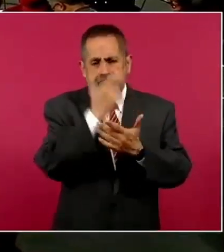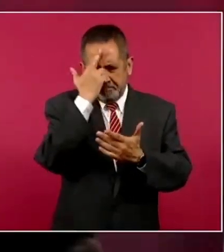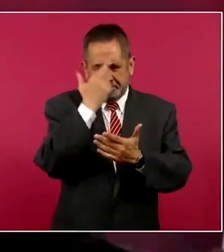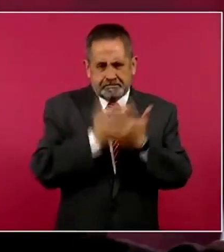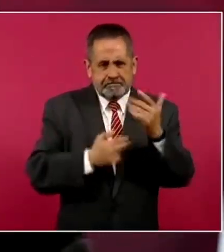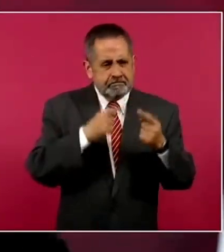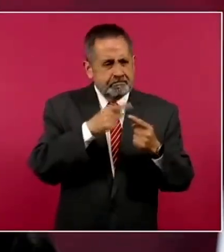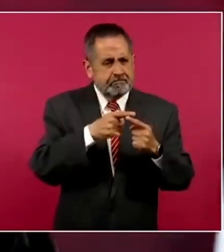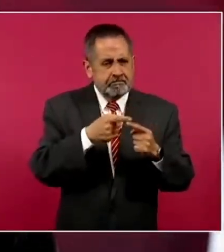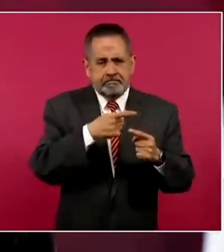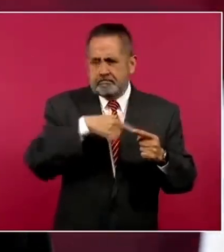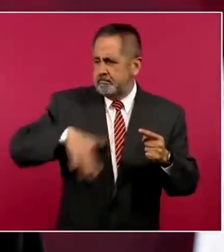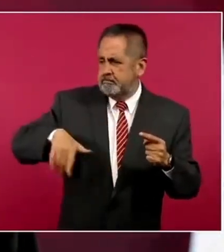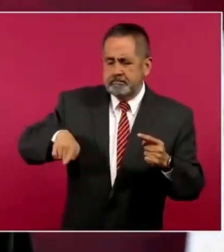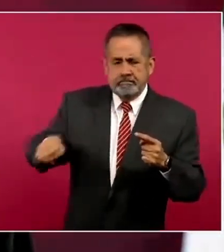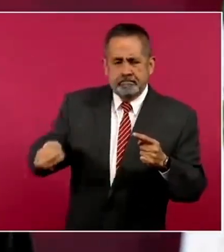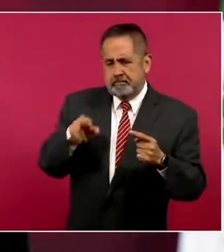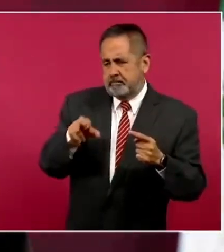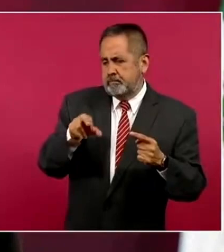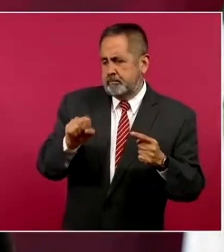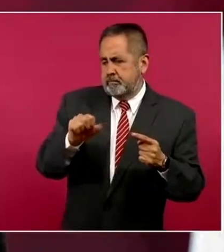a los que hizo mención